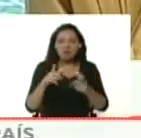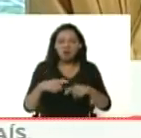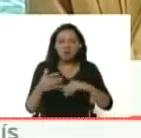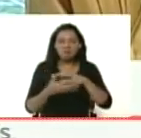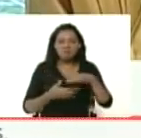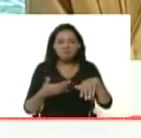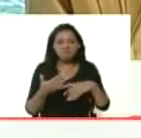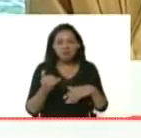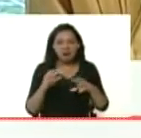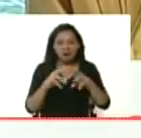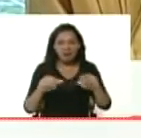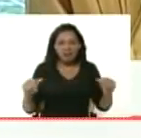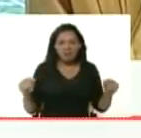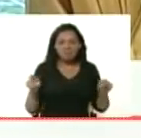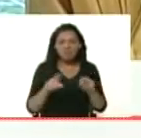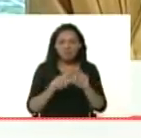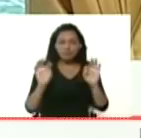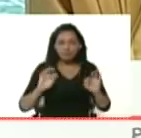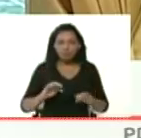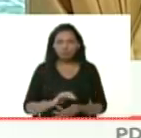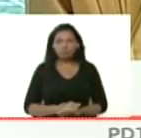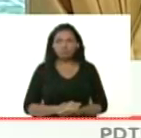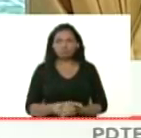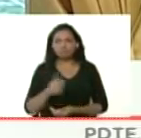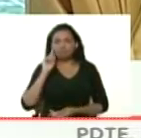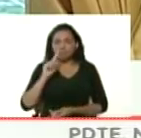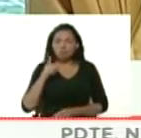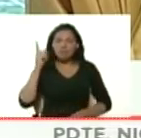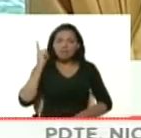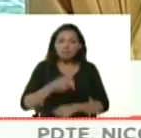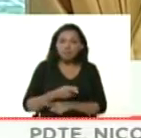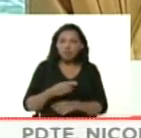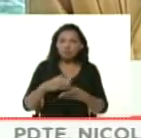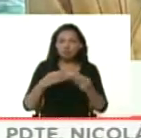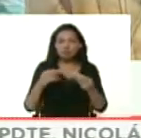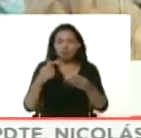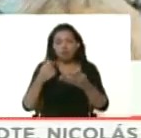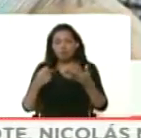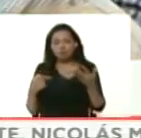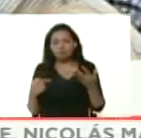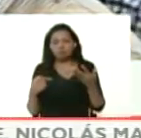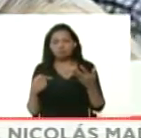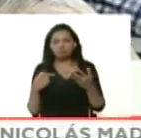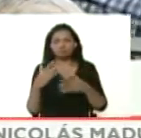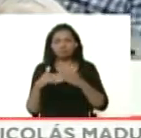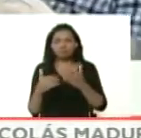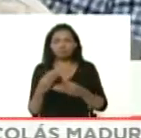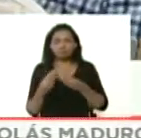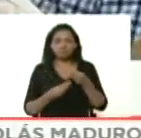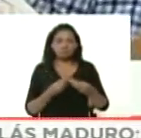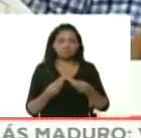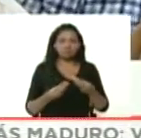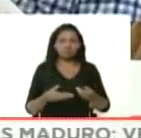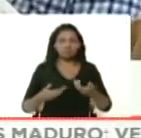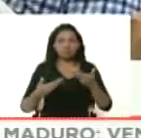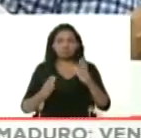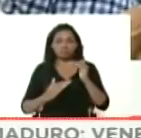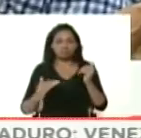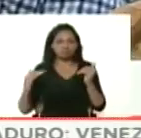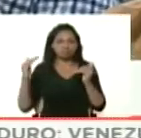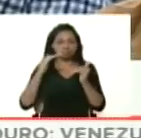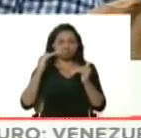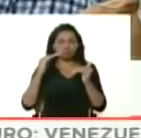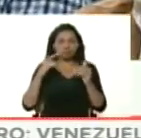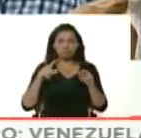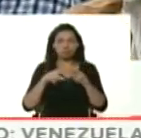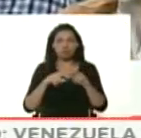y las penas de castigo de todos los delitos que se cometan y darle el máximo